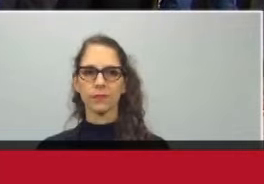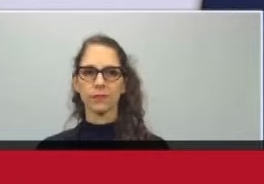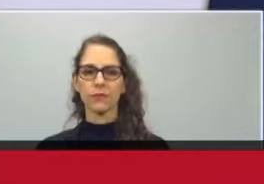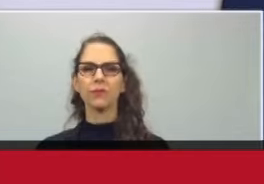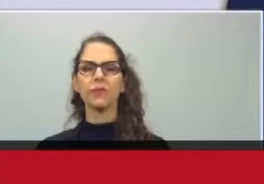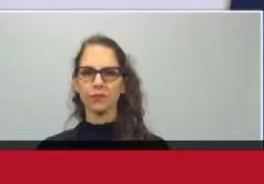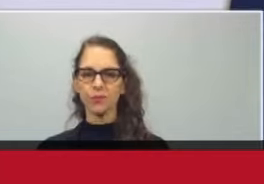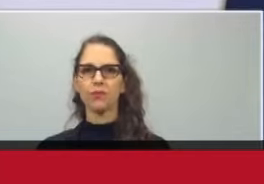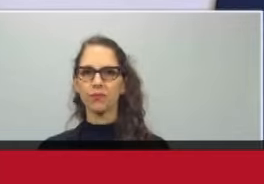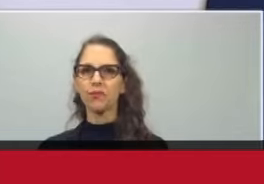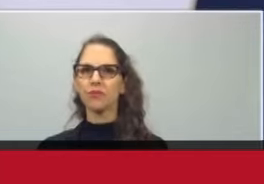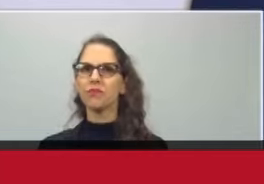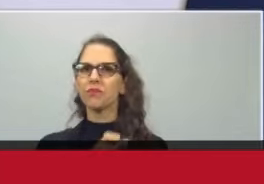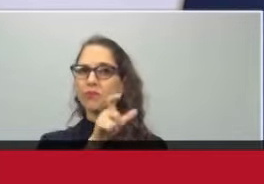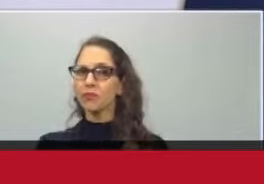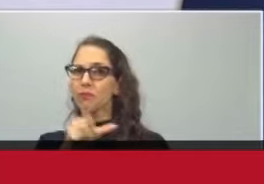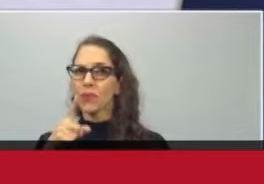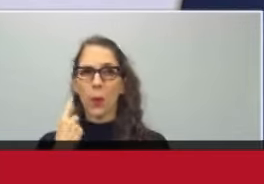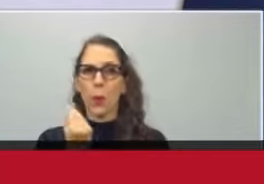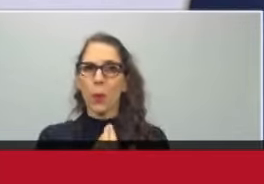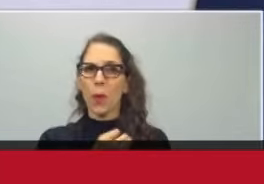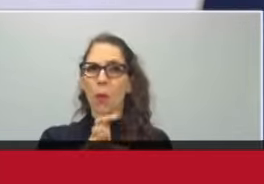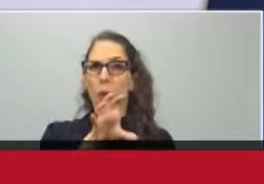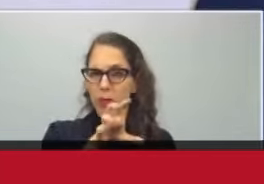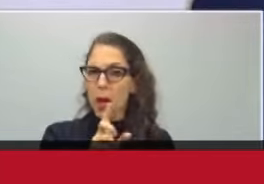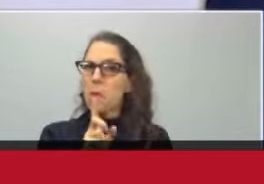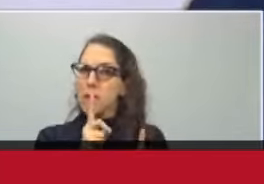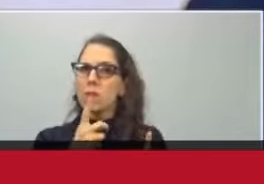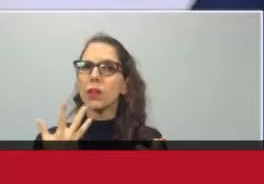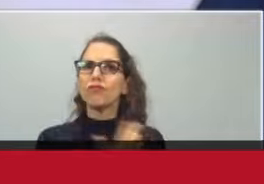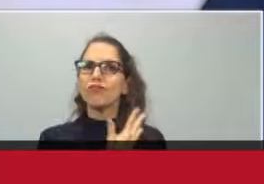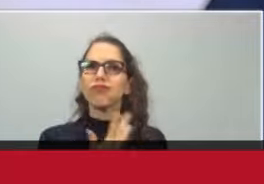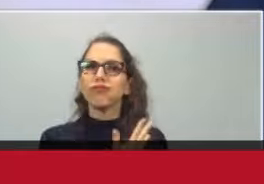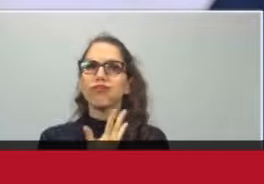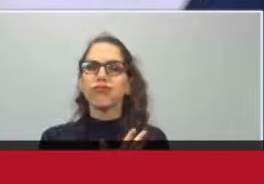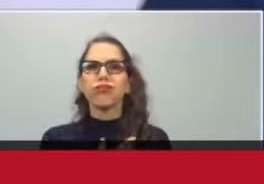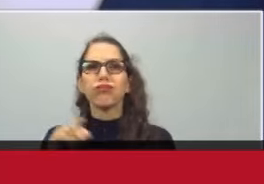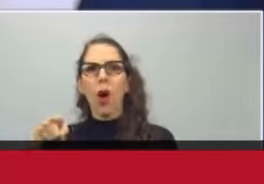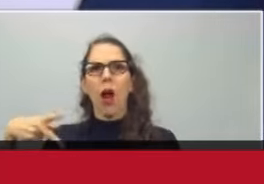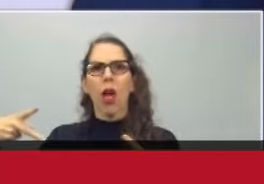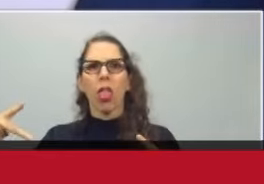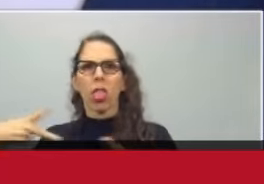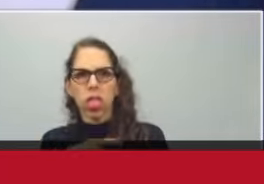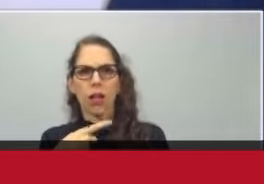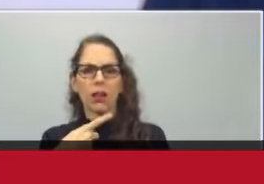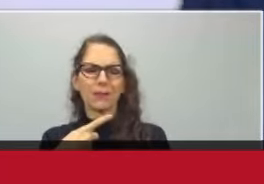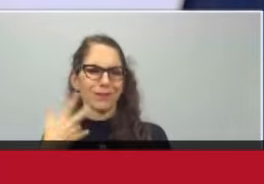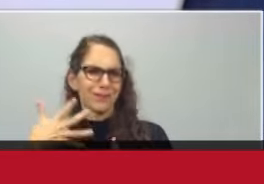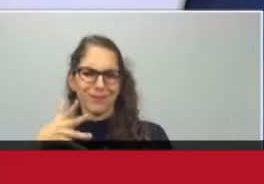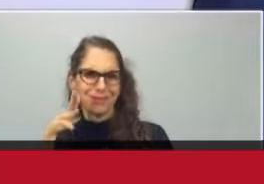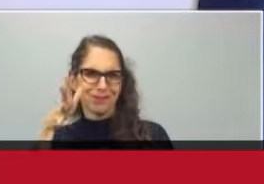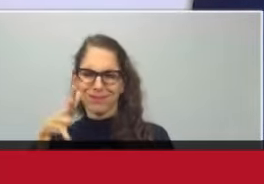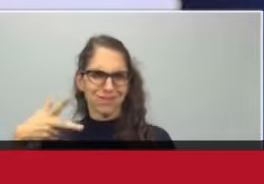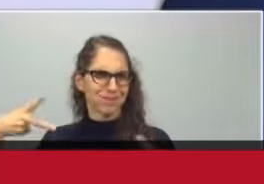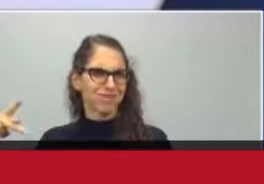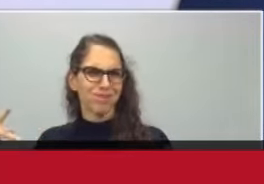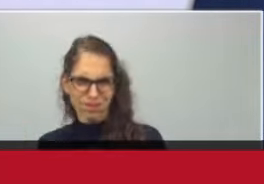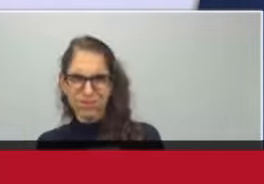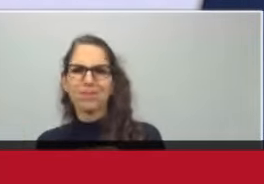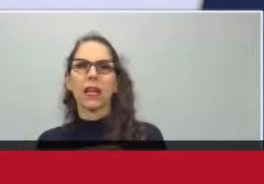Que son los damnificados, las víctimas de estos recortes despiadados y